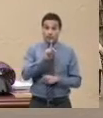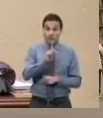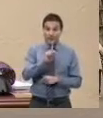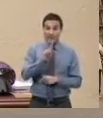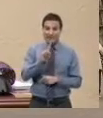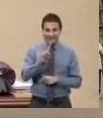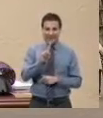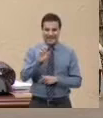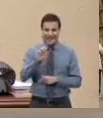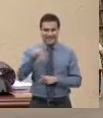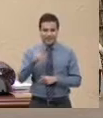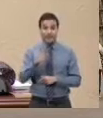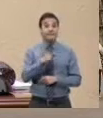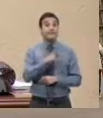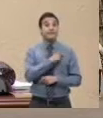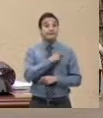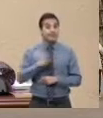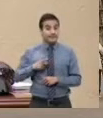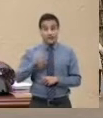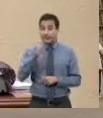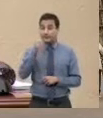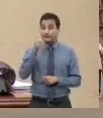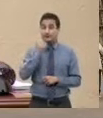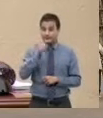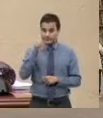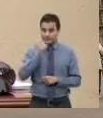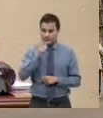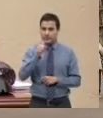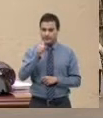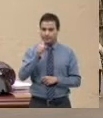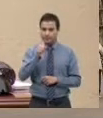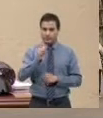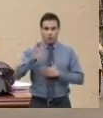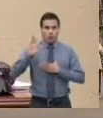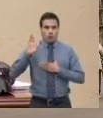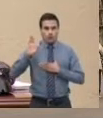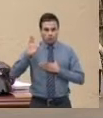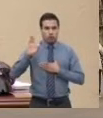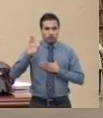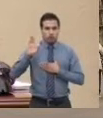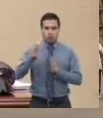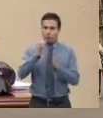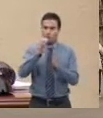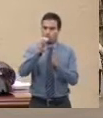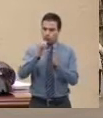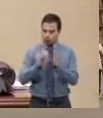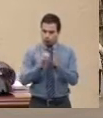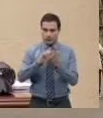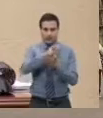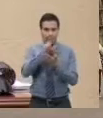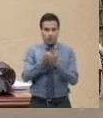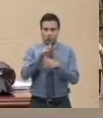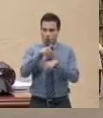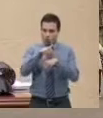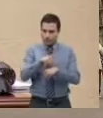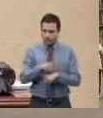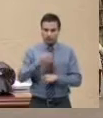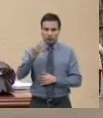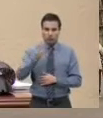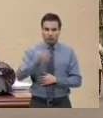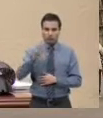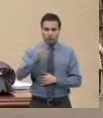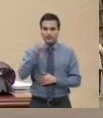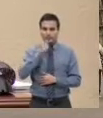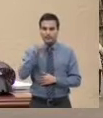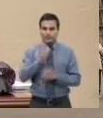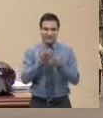refrenden permanentemente y de cara a la sociedad su compromiso con la Constitución y con la ley. El caso que